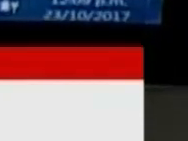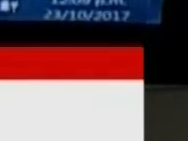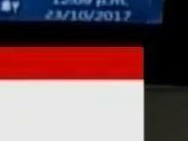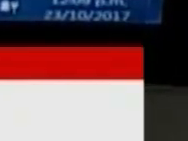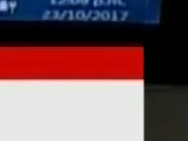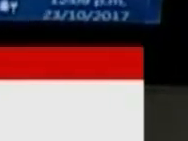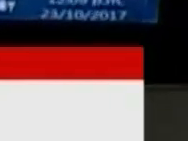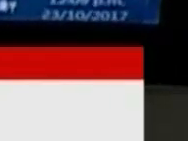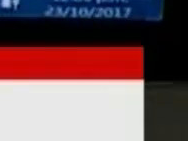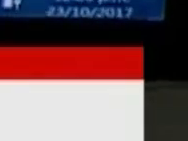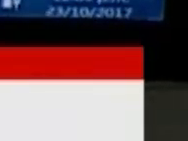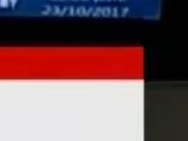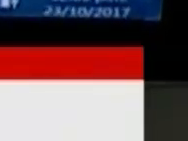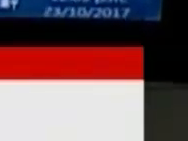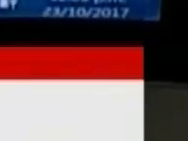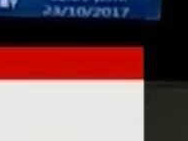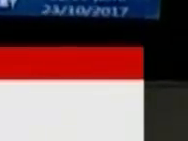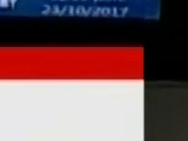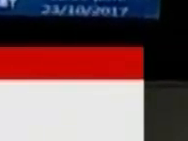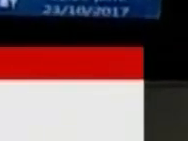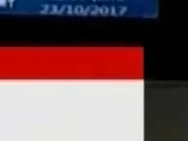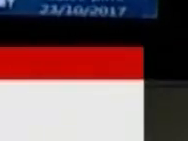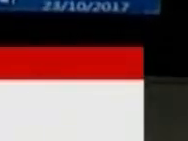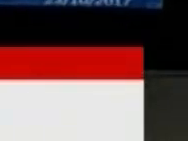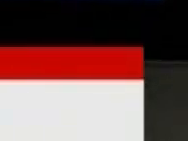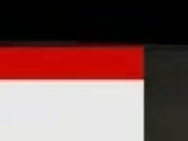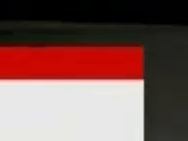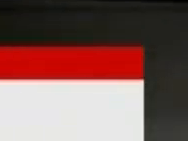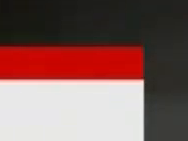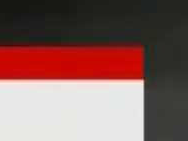Gobierno del Perú, trabajando para todos los peruanos.